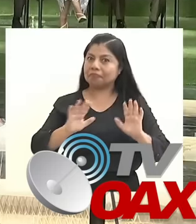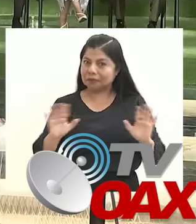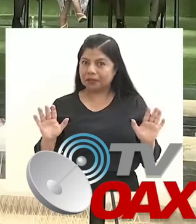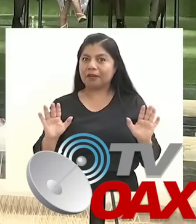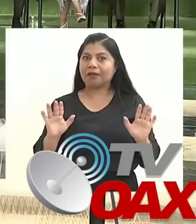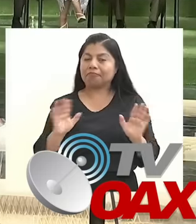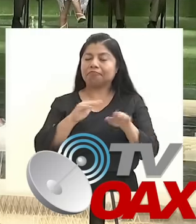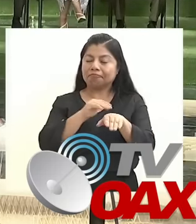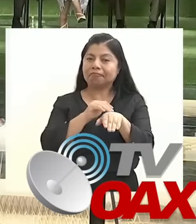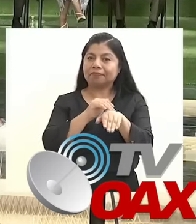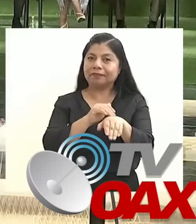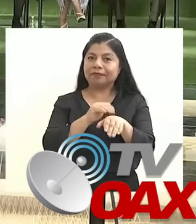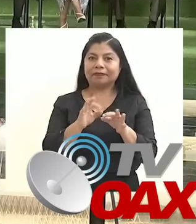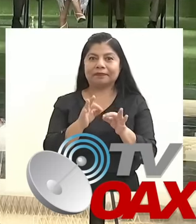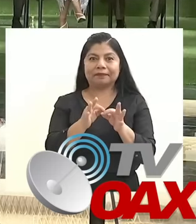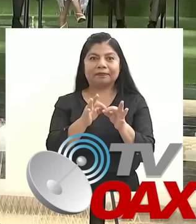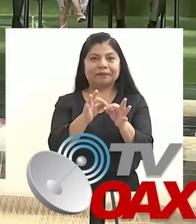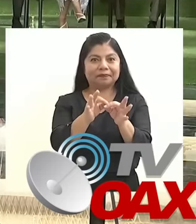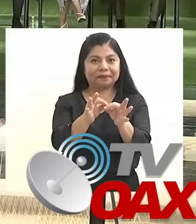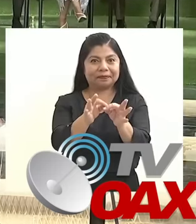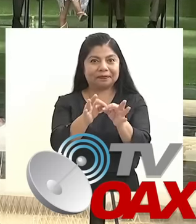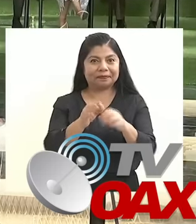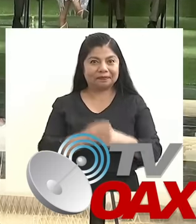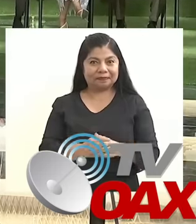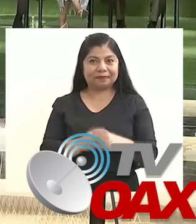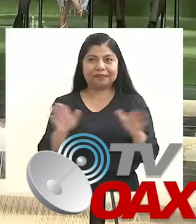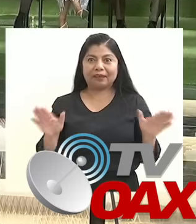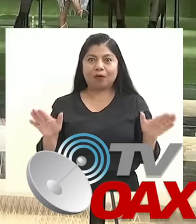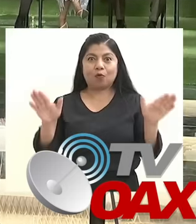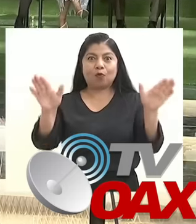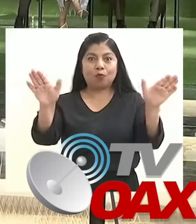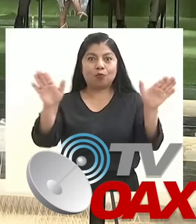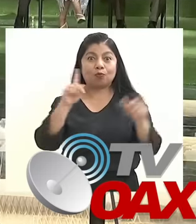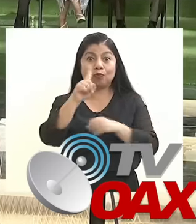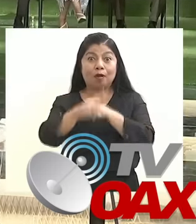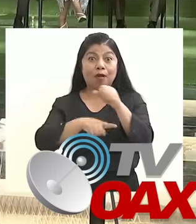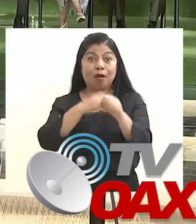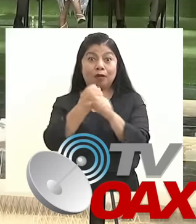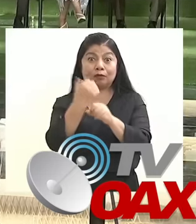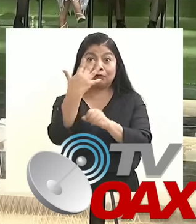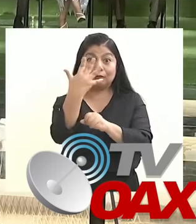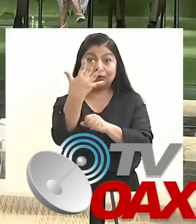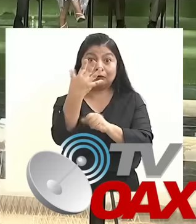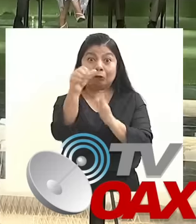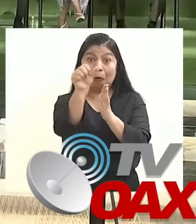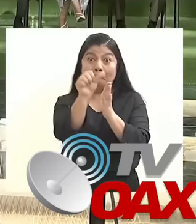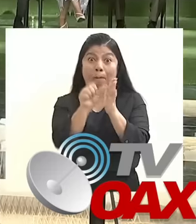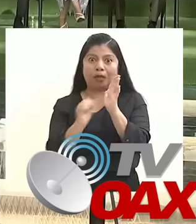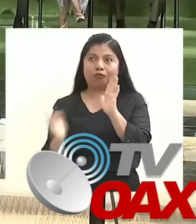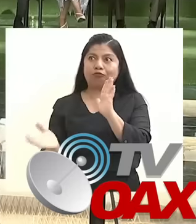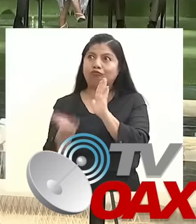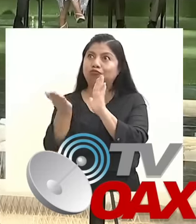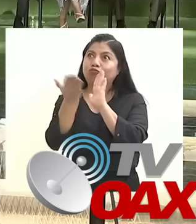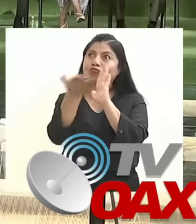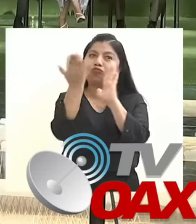aeropuerto en un año, 5 meses, que es una hazaña más de la ingeniería.